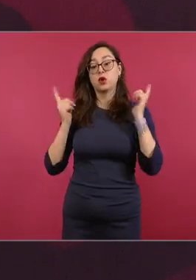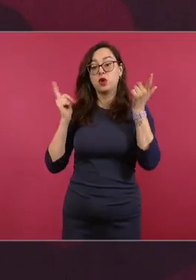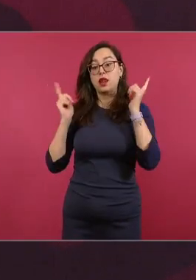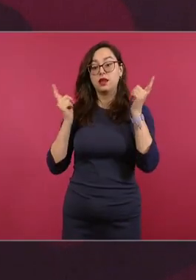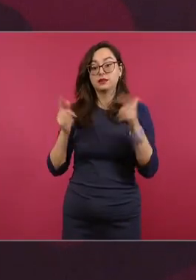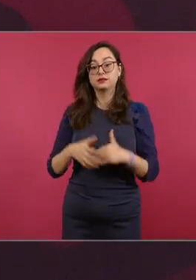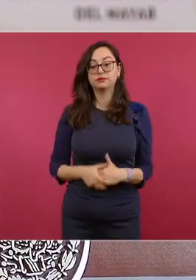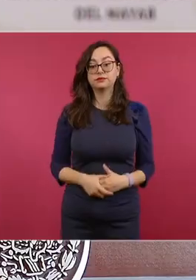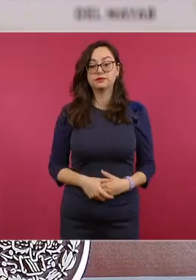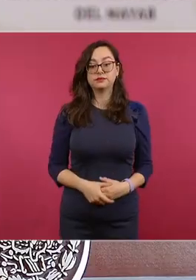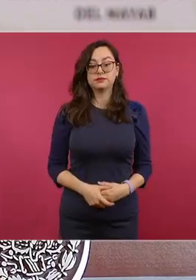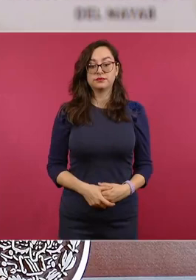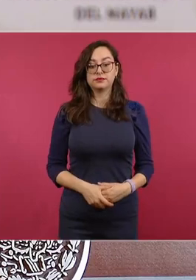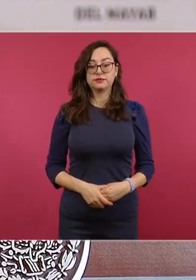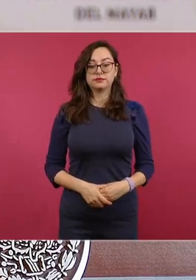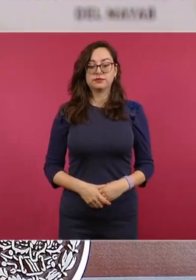Y